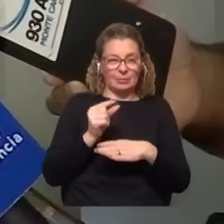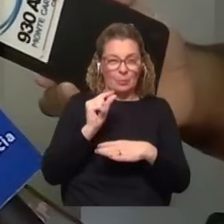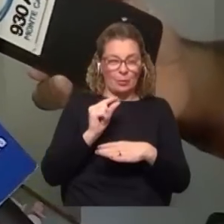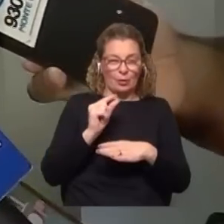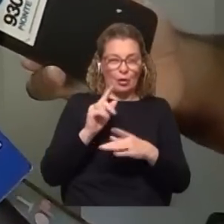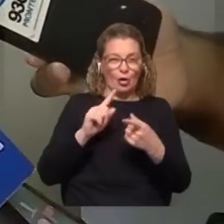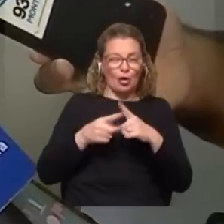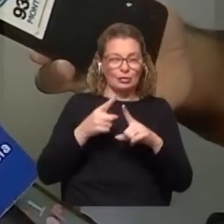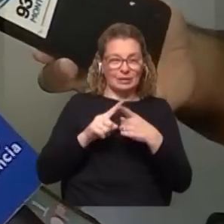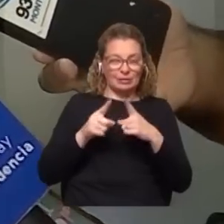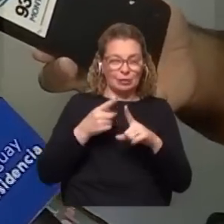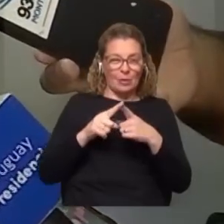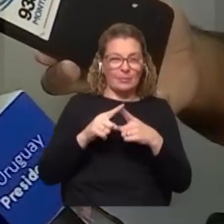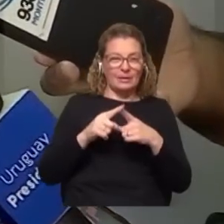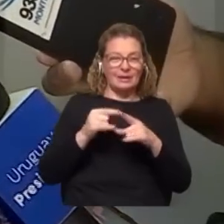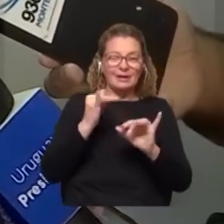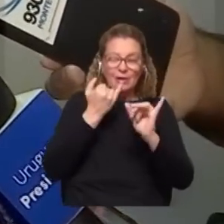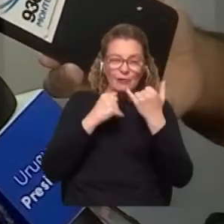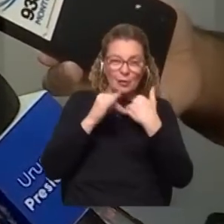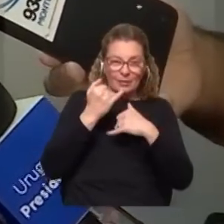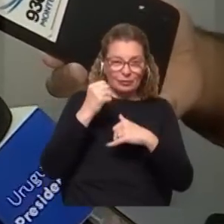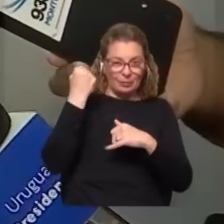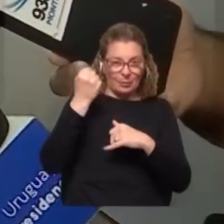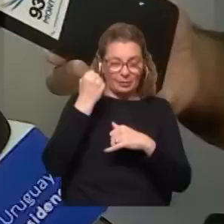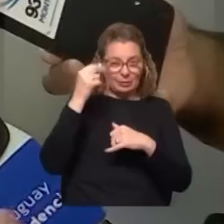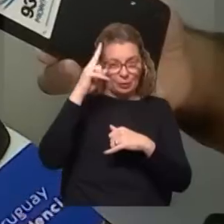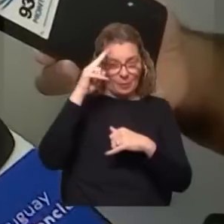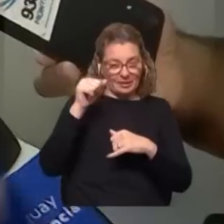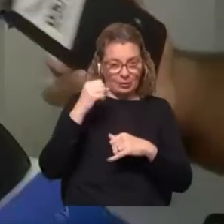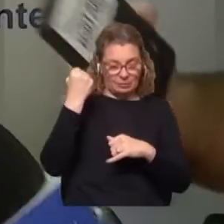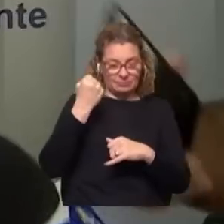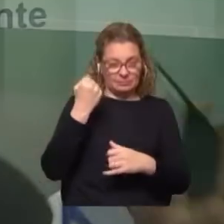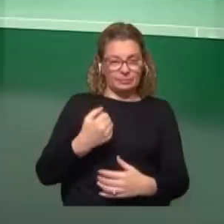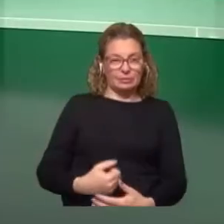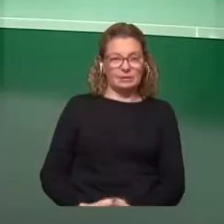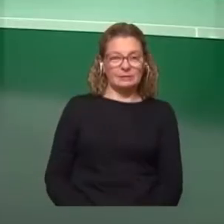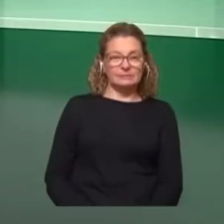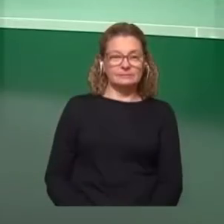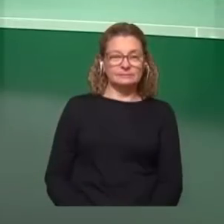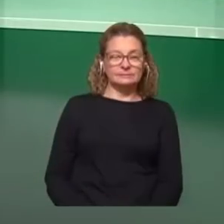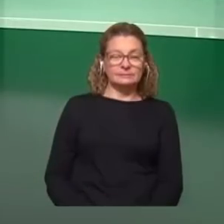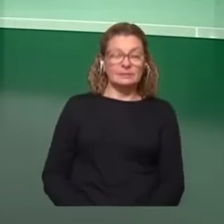mínimo contacto para tener una información relevante y poder opinar por con propiedad cambiamos de tema